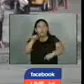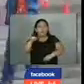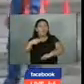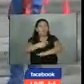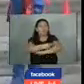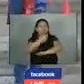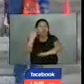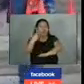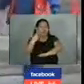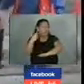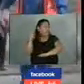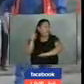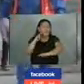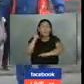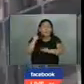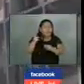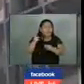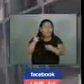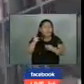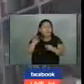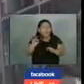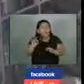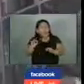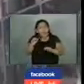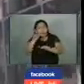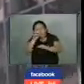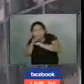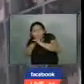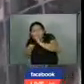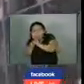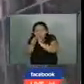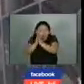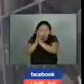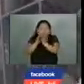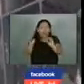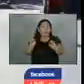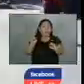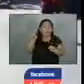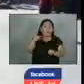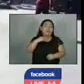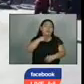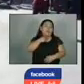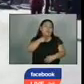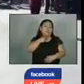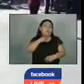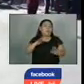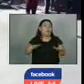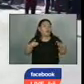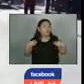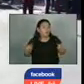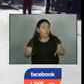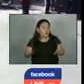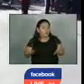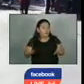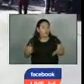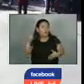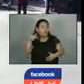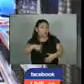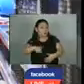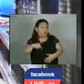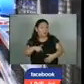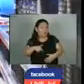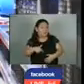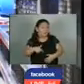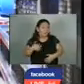puerto de entrada, en lugar de tratar de ingresar ilegalmente o estar en la situación que ustedes dicen. La única cosa de esto, que ahorita en